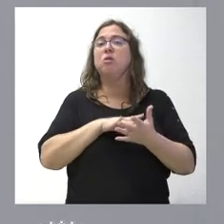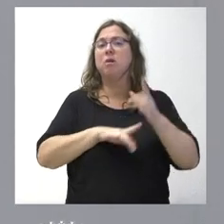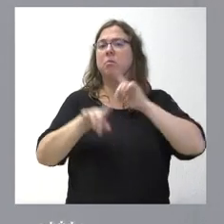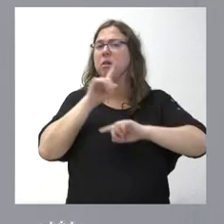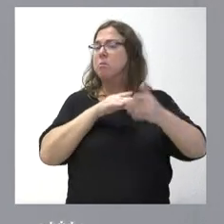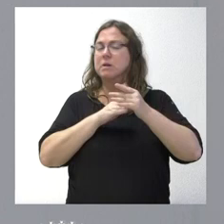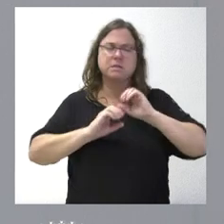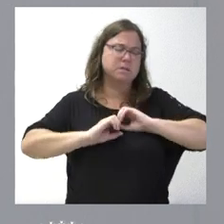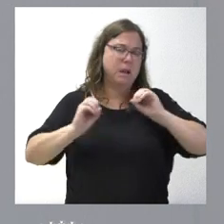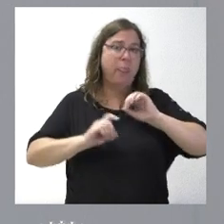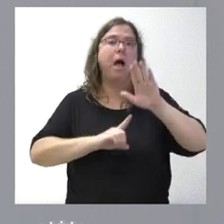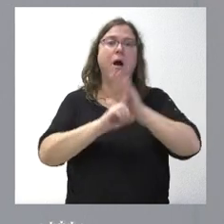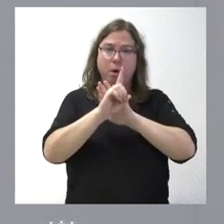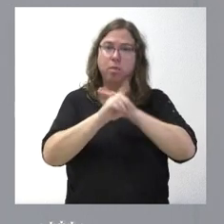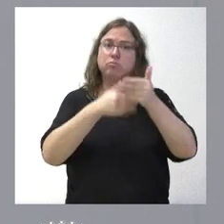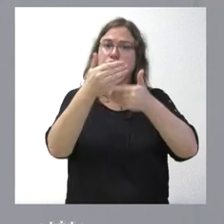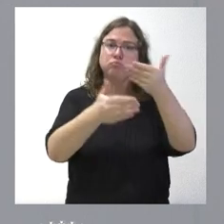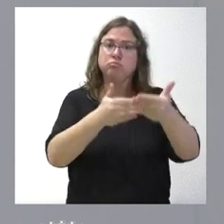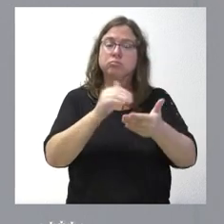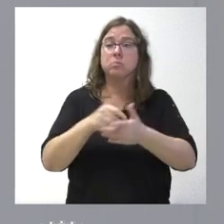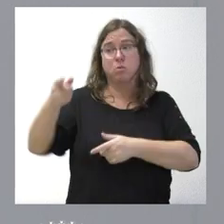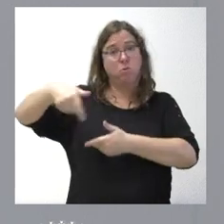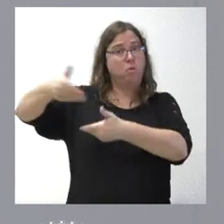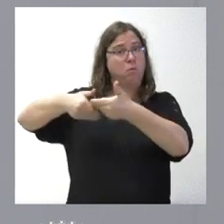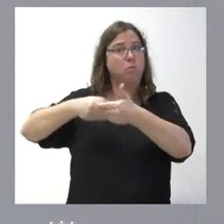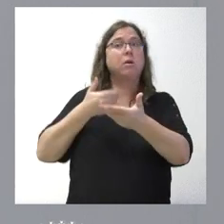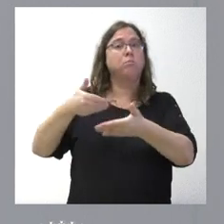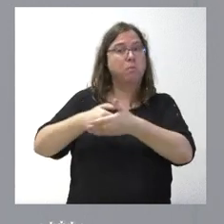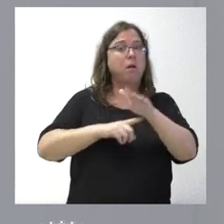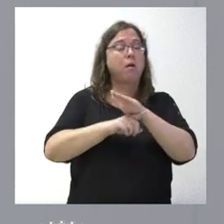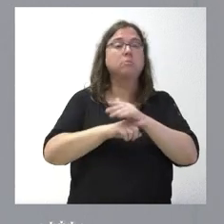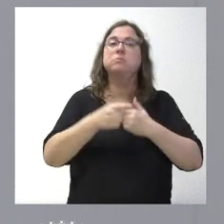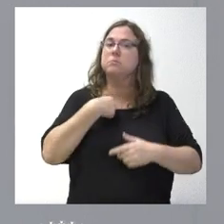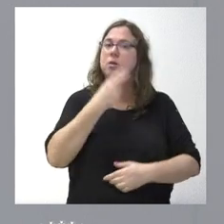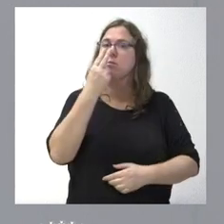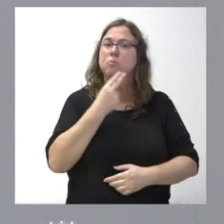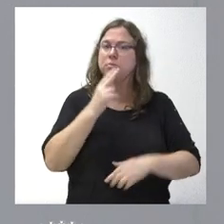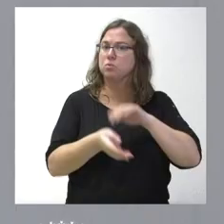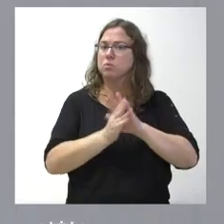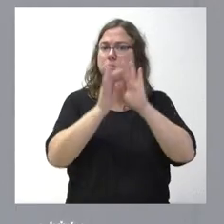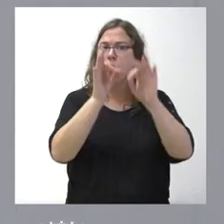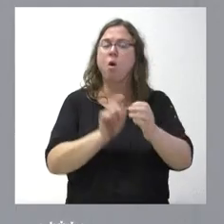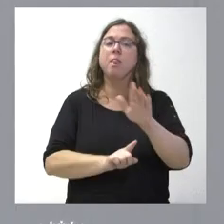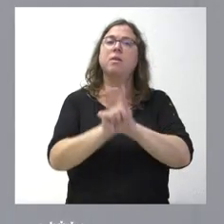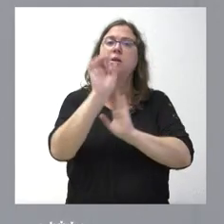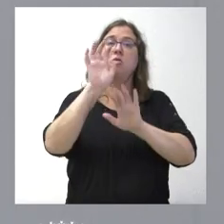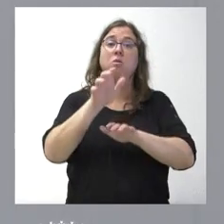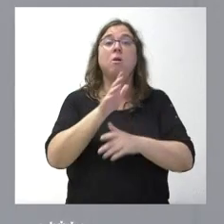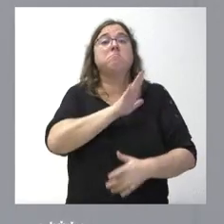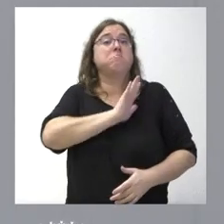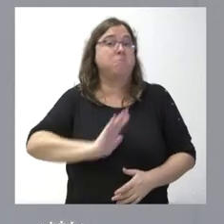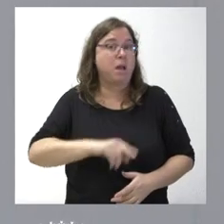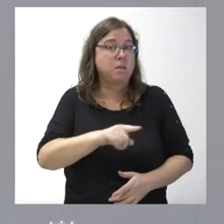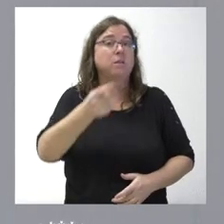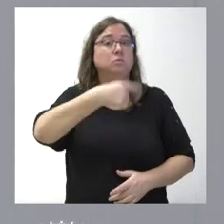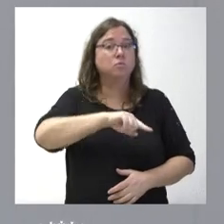a ninguna propuesta de avance que se hizo desde los convocantes pues íamos vamos a seguir comprometiéndonos por el futuro del desarrollo por León y entre medias pues hemos